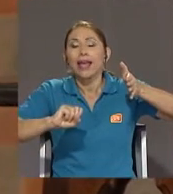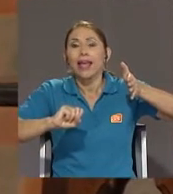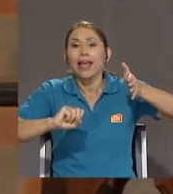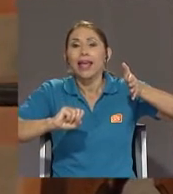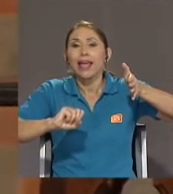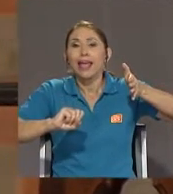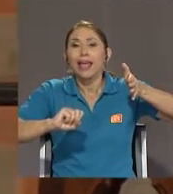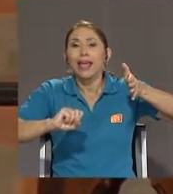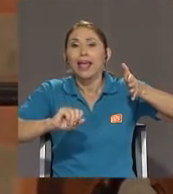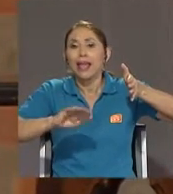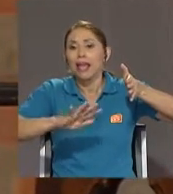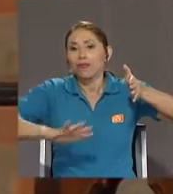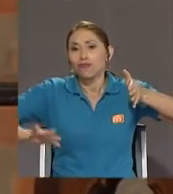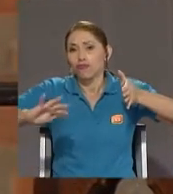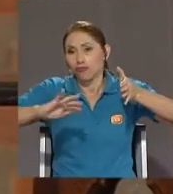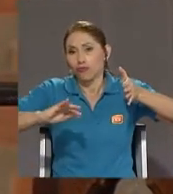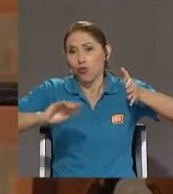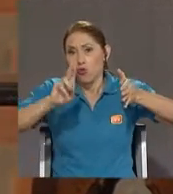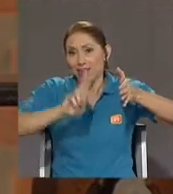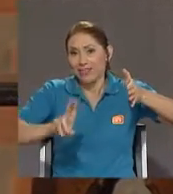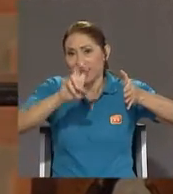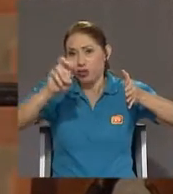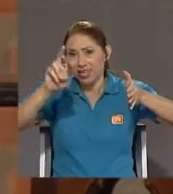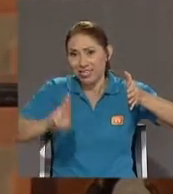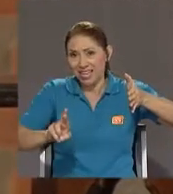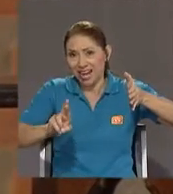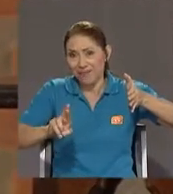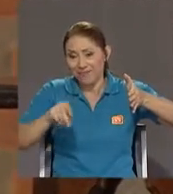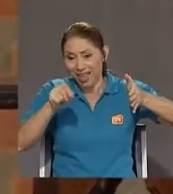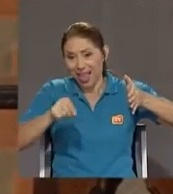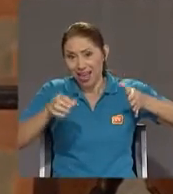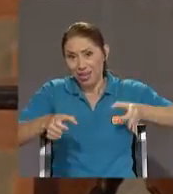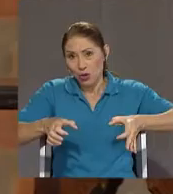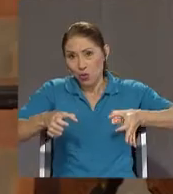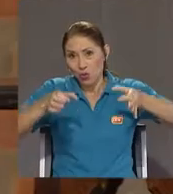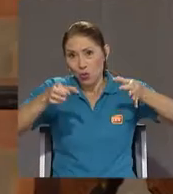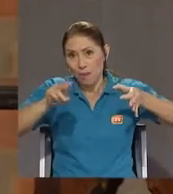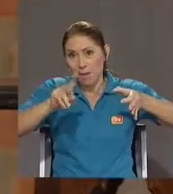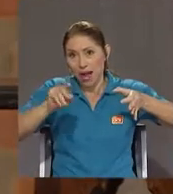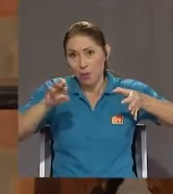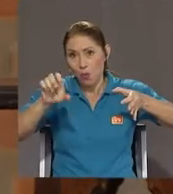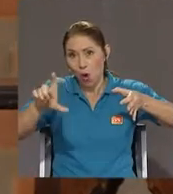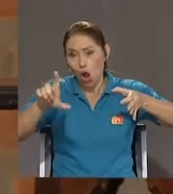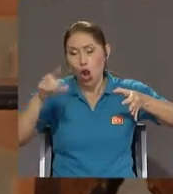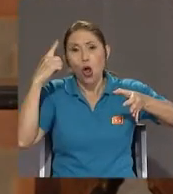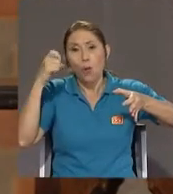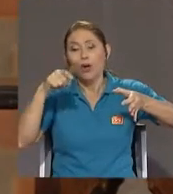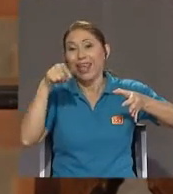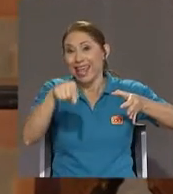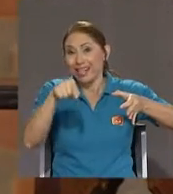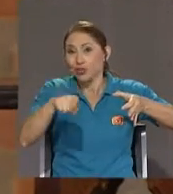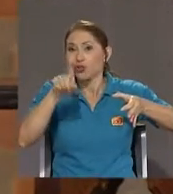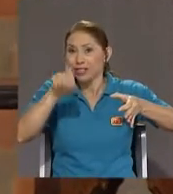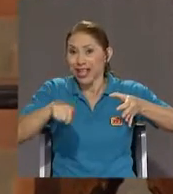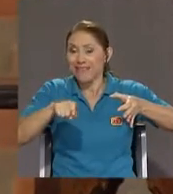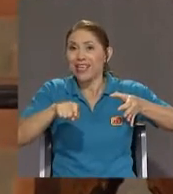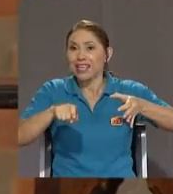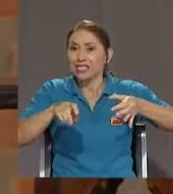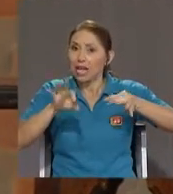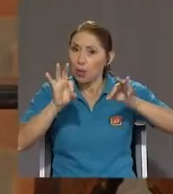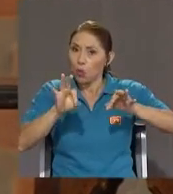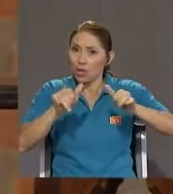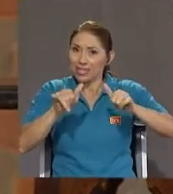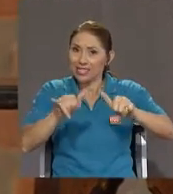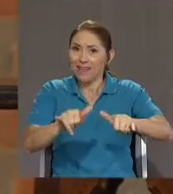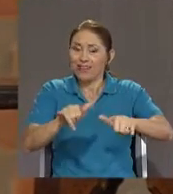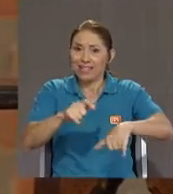el antiguo sitio fundacional de la Universidad de Costa Rica, porque eso es, por lo menos deben ser muy estables en el tiempo,